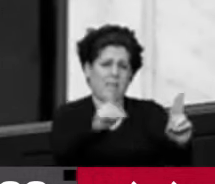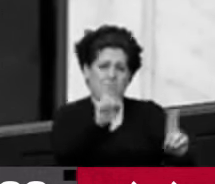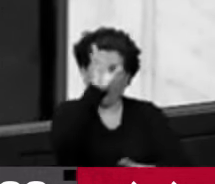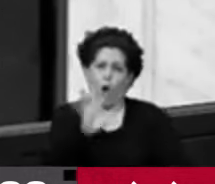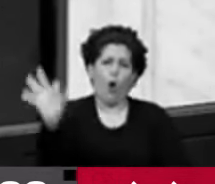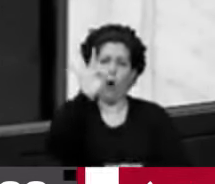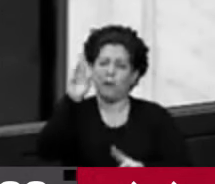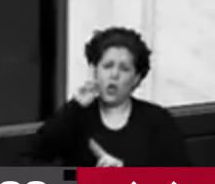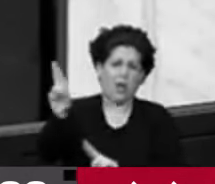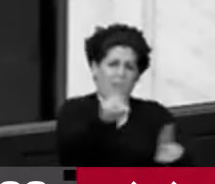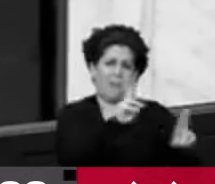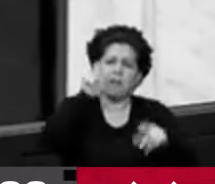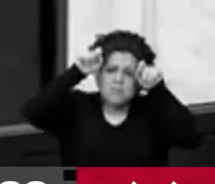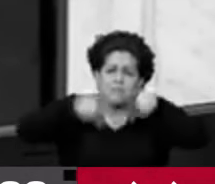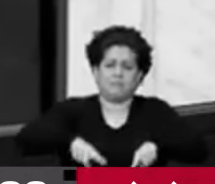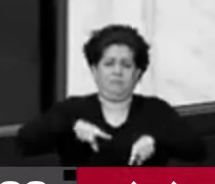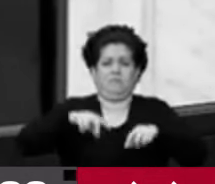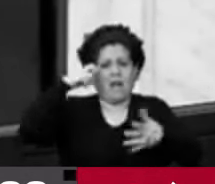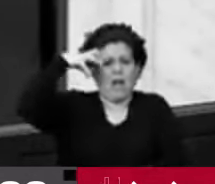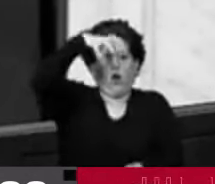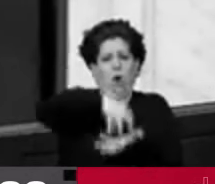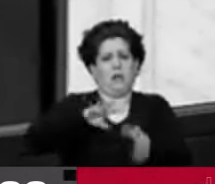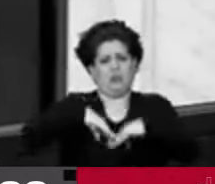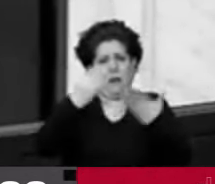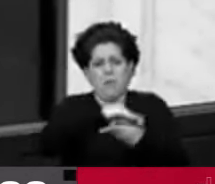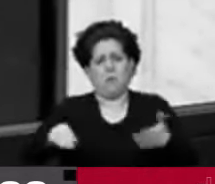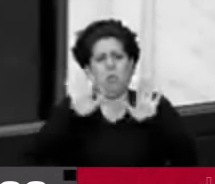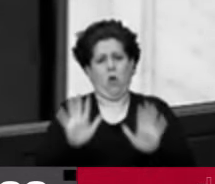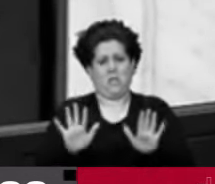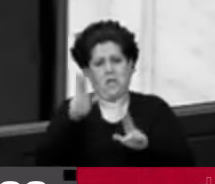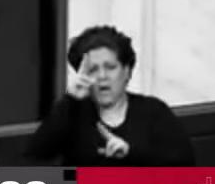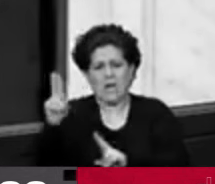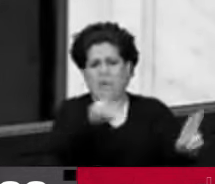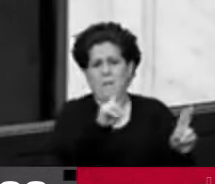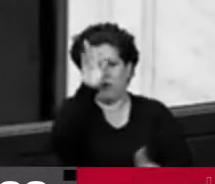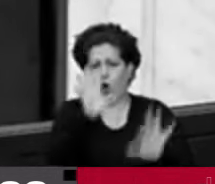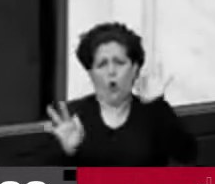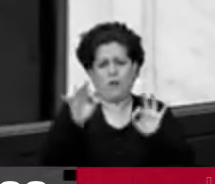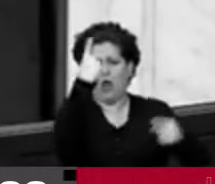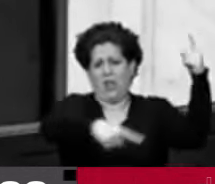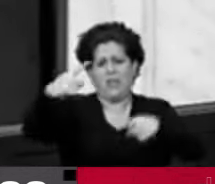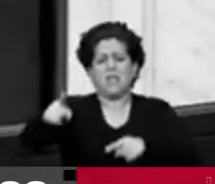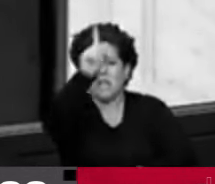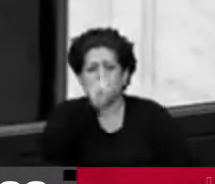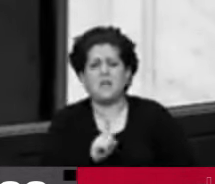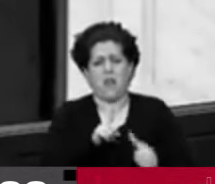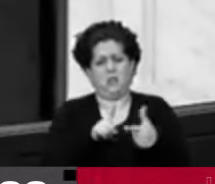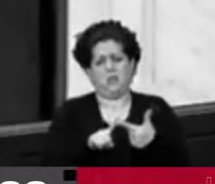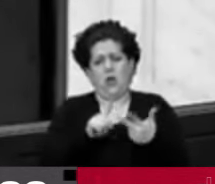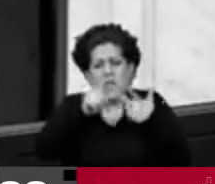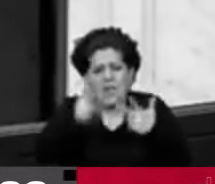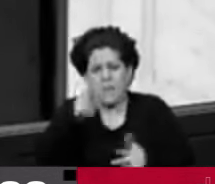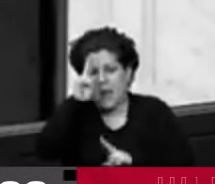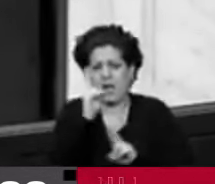opiniones distintas es el patrimonio más importante que tiene esta casa. Les pido, por favor, silencio y respeto